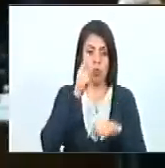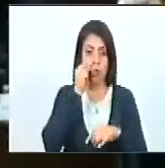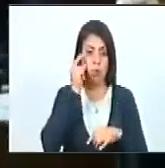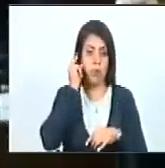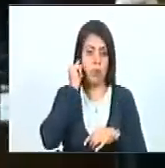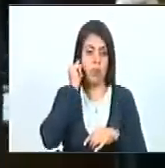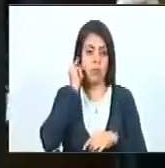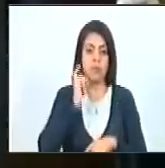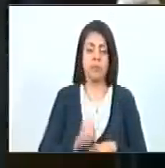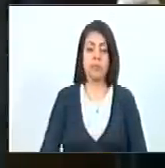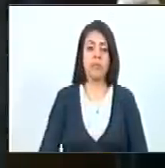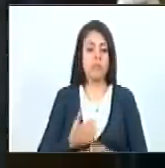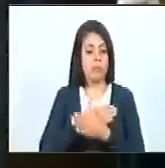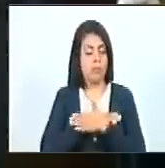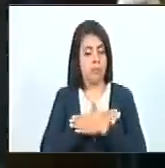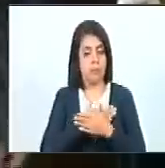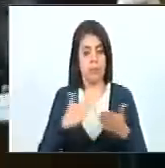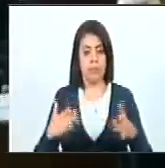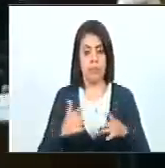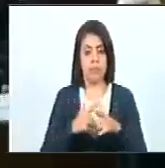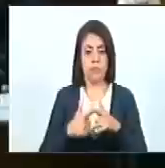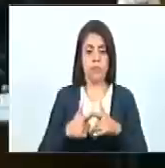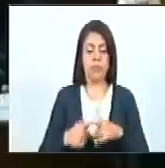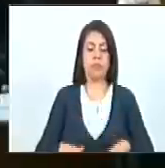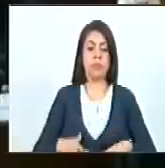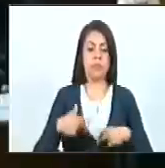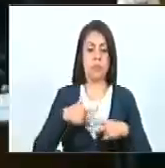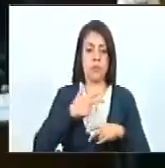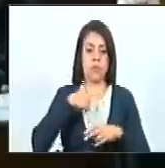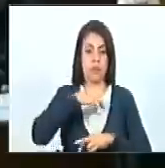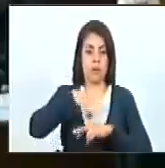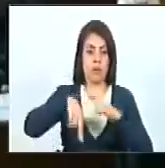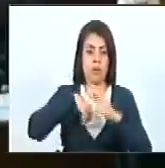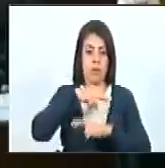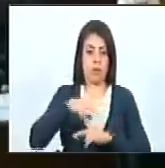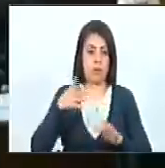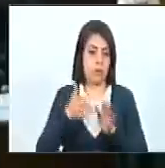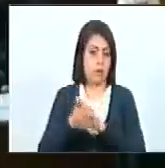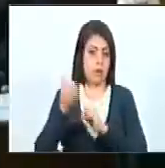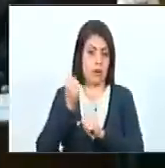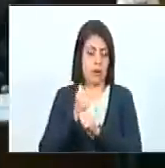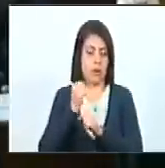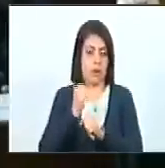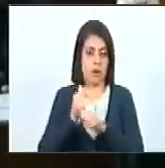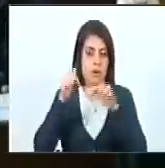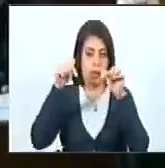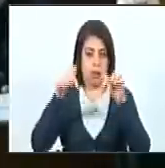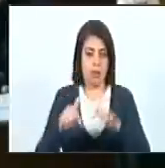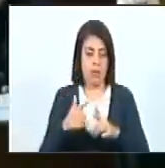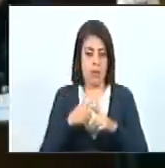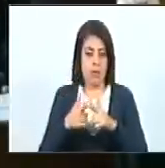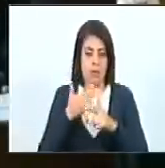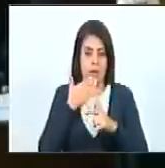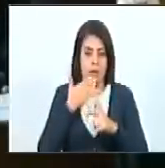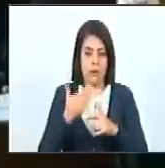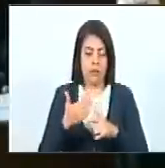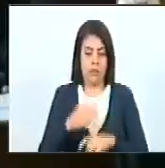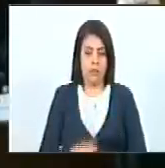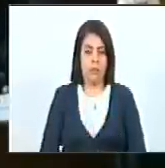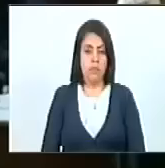mujeres dispuestos a dar la vida por nuestra revolución, a trabajar, y desde aquí le pedimos,